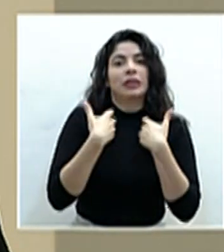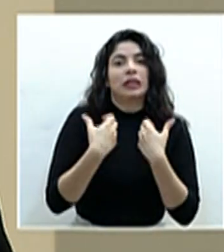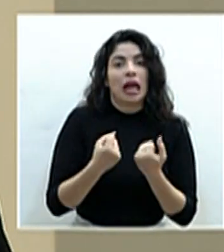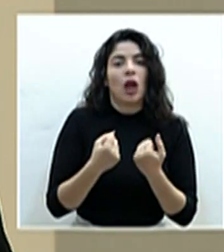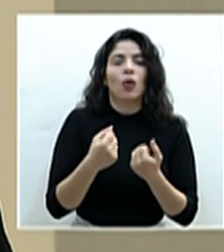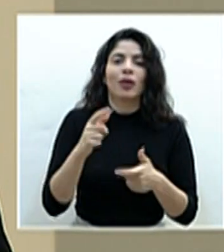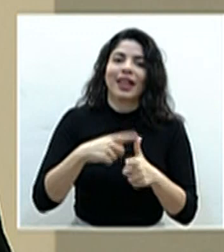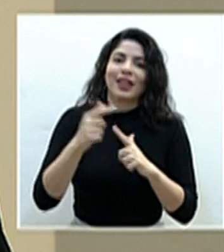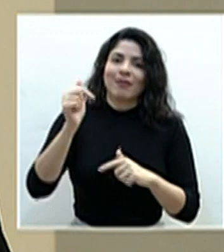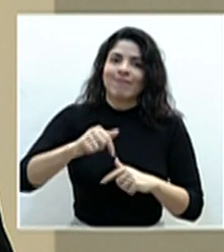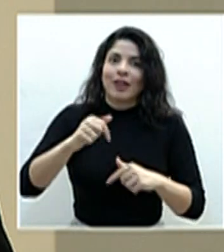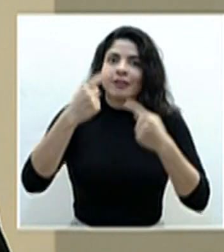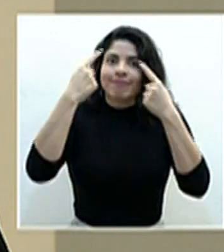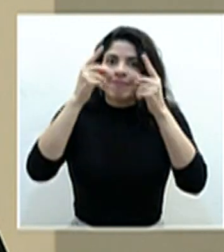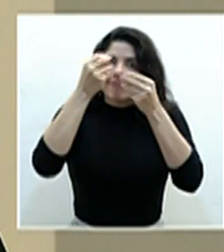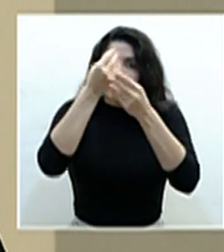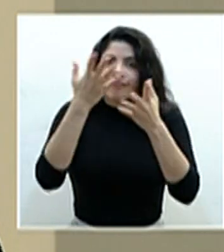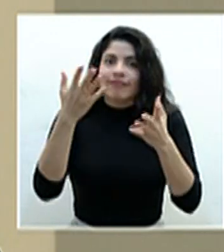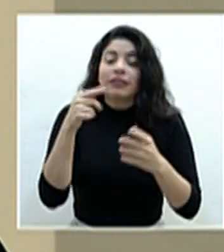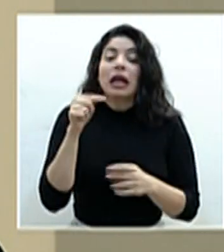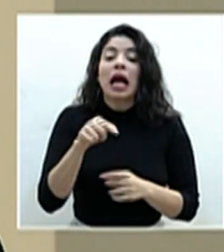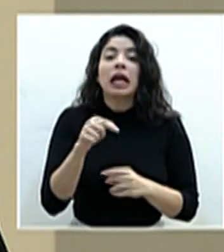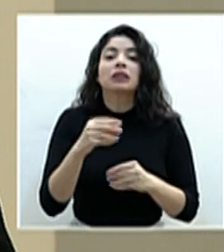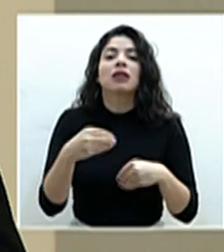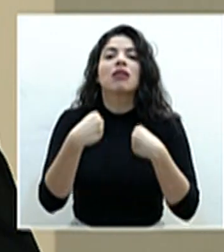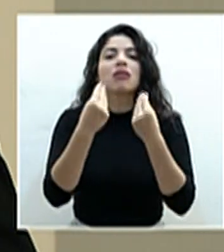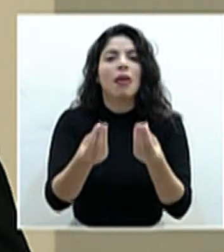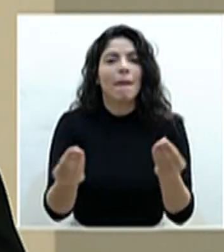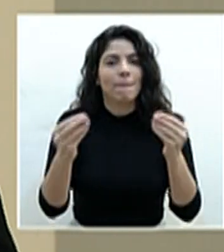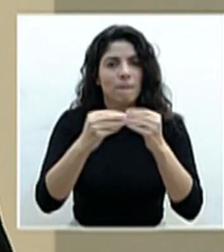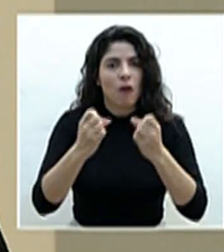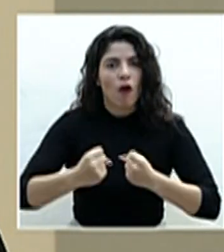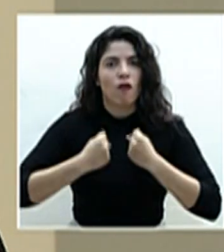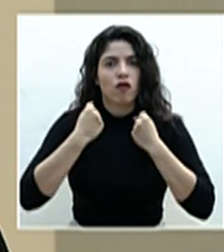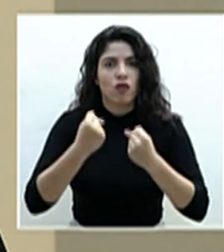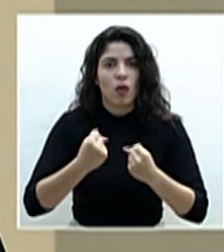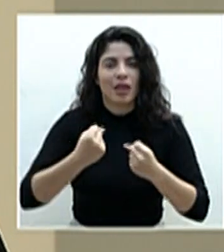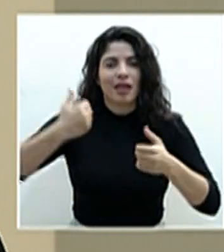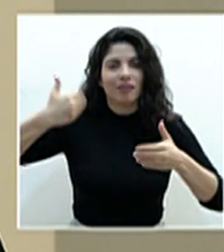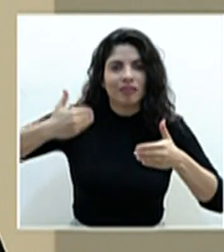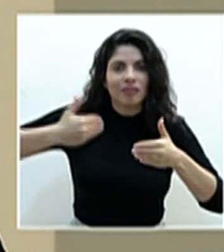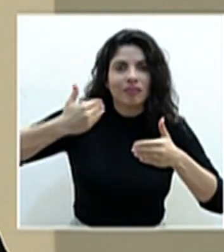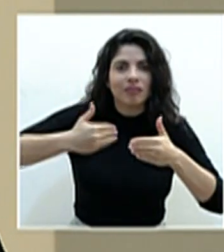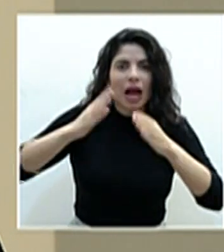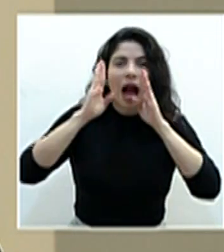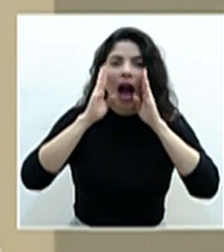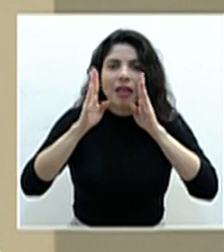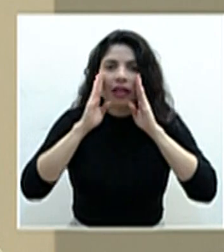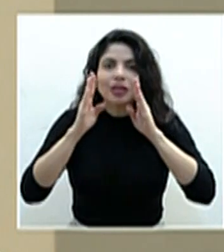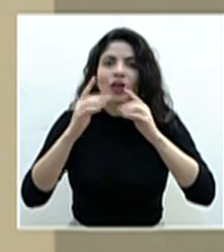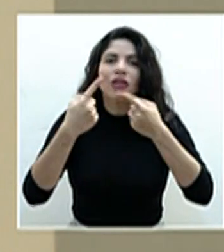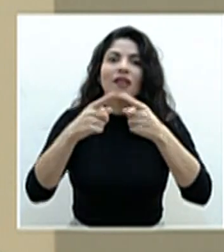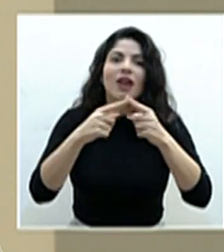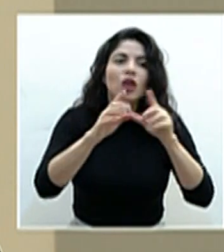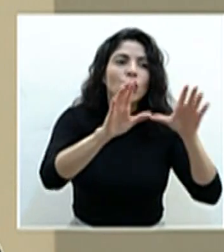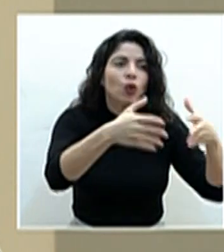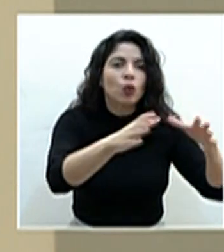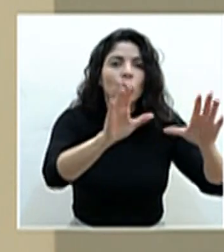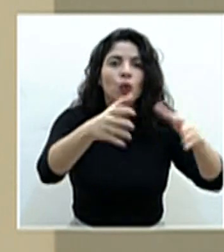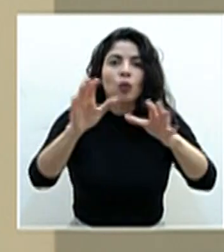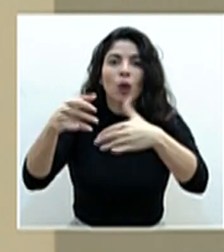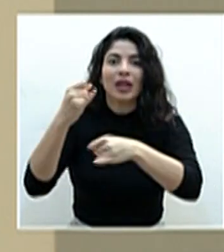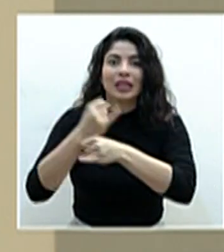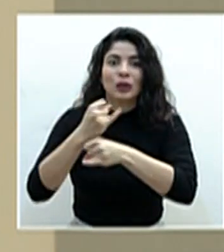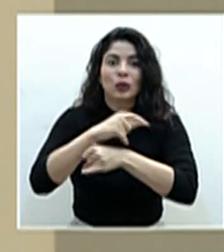que anunciamos el día de hoy. Esto vendrá a fortalecer la atención que ya desde los distintos cuerpos